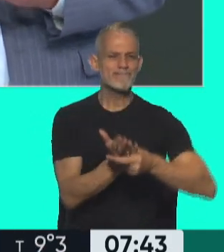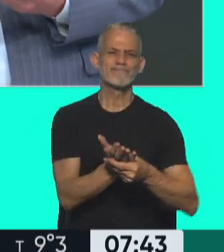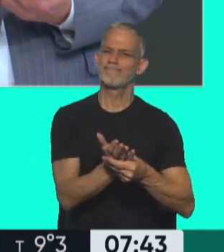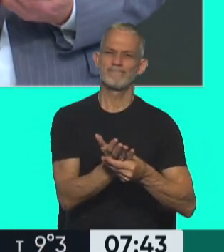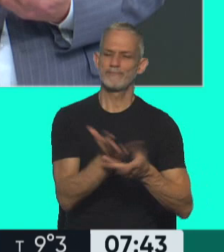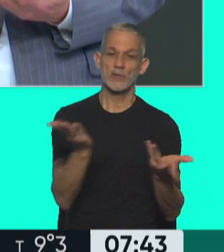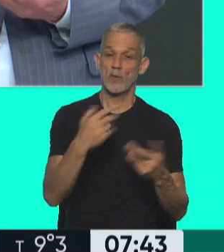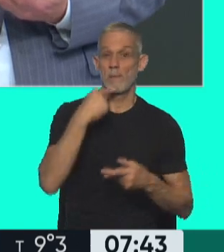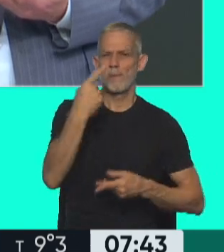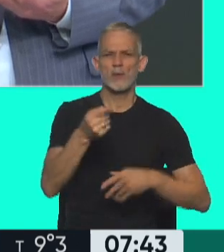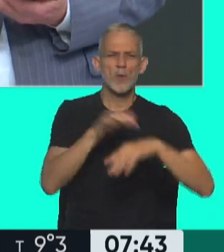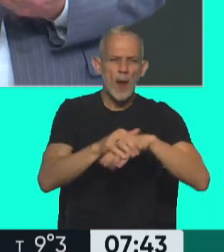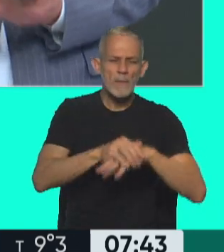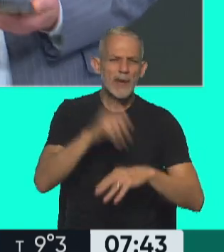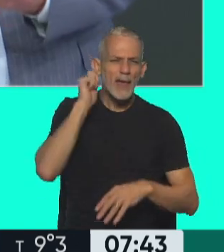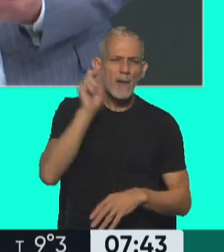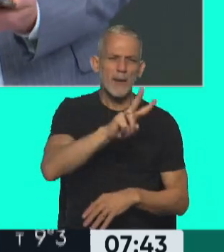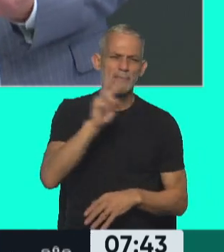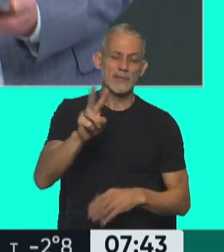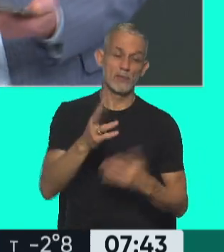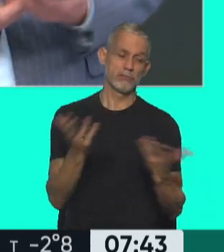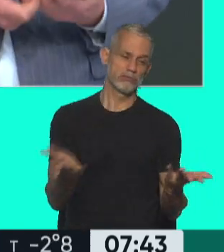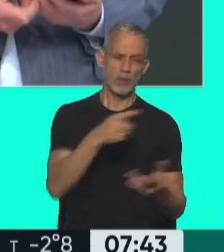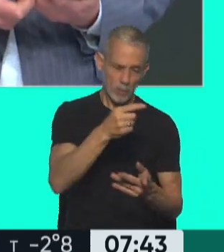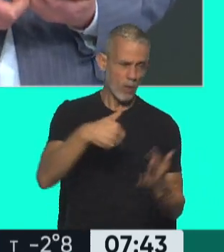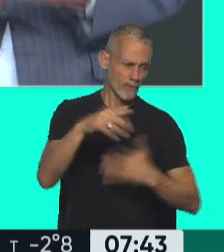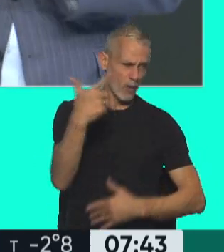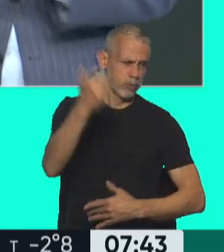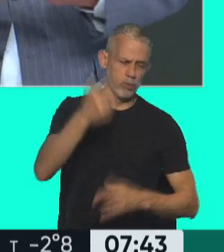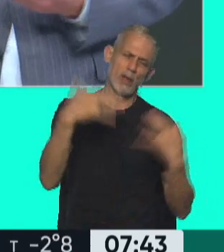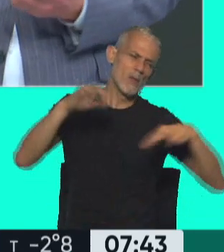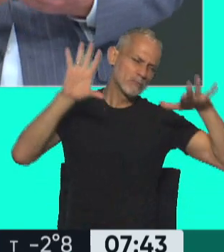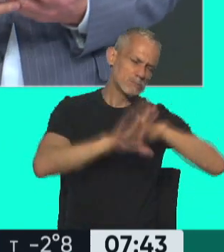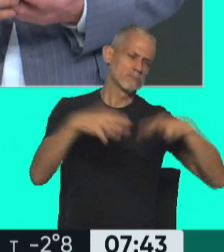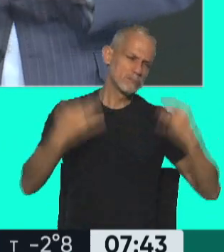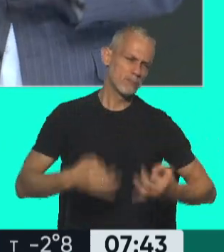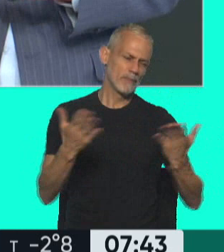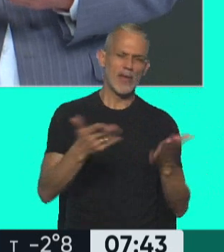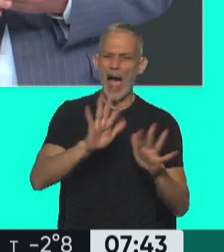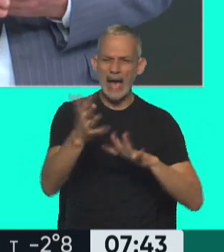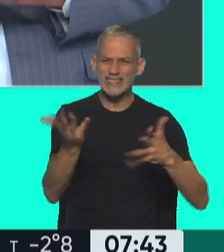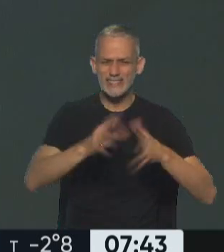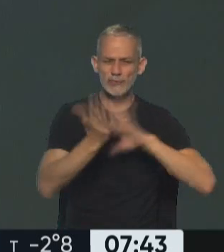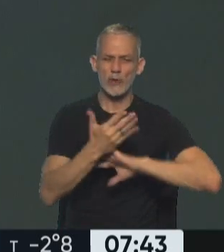que es la pregunta de una amiga de 22 años diciendo si la ibas a hacer, la hubieras hecho bien, algo de ese tipo. De